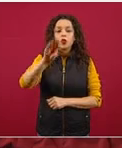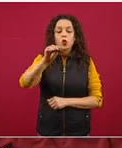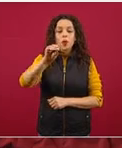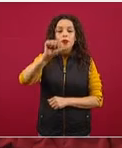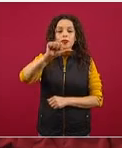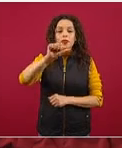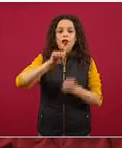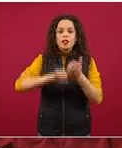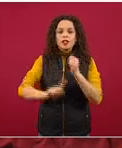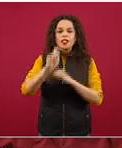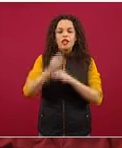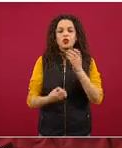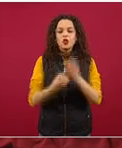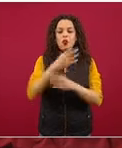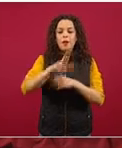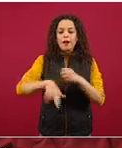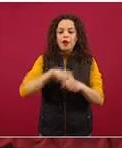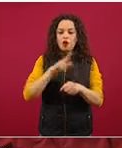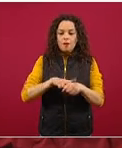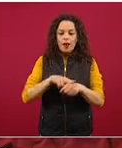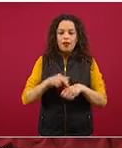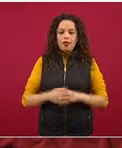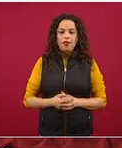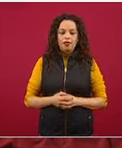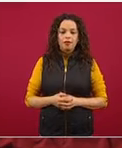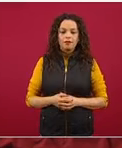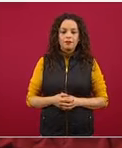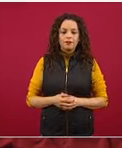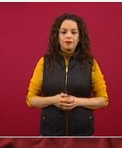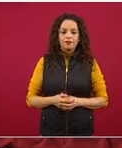nueva normalidad. Esta